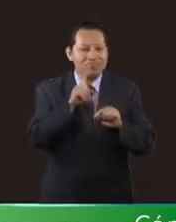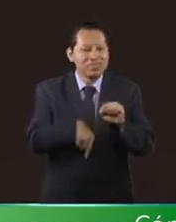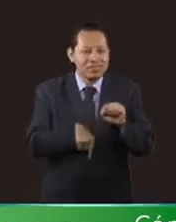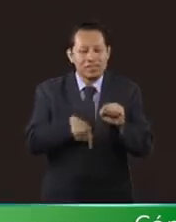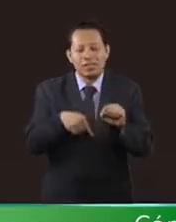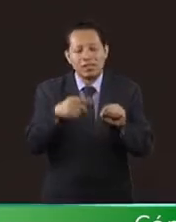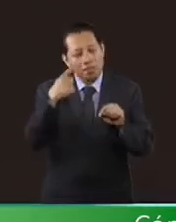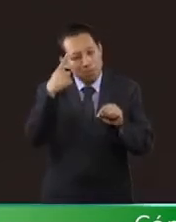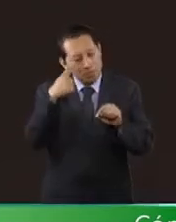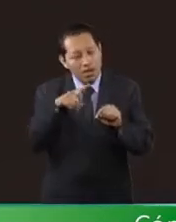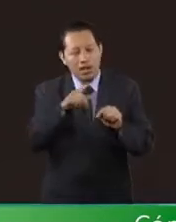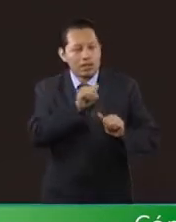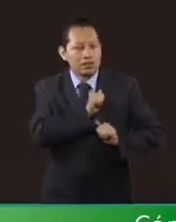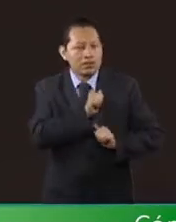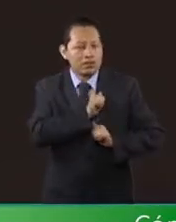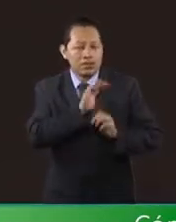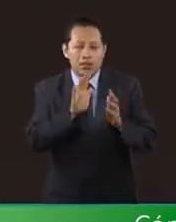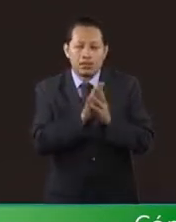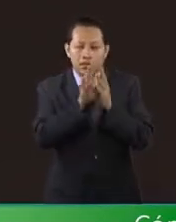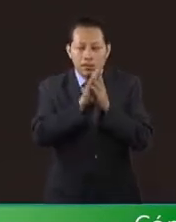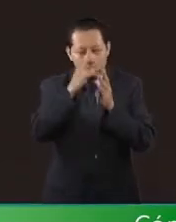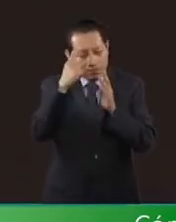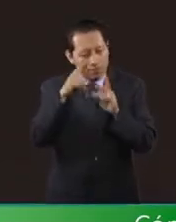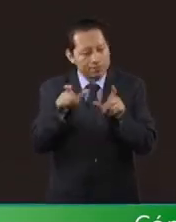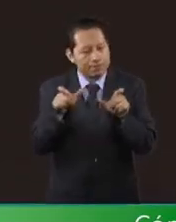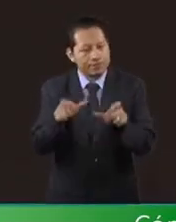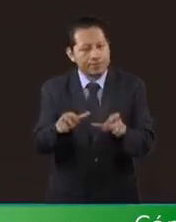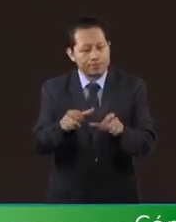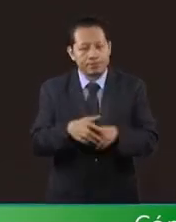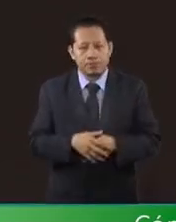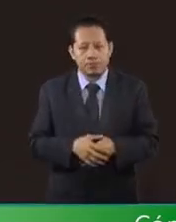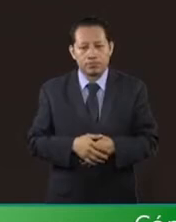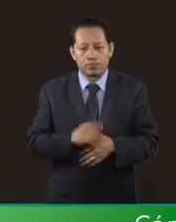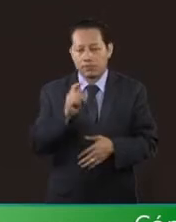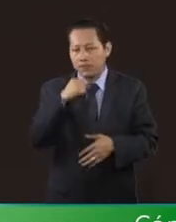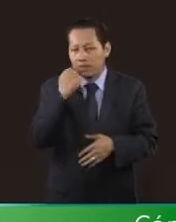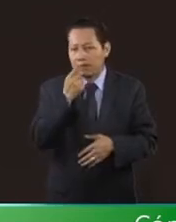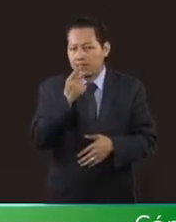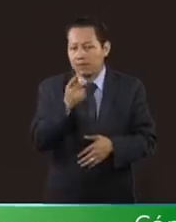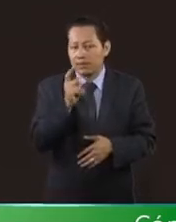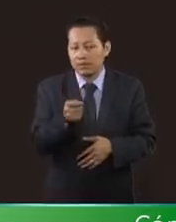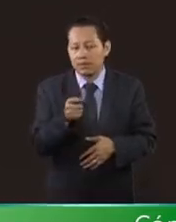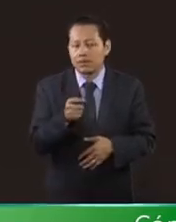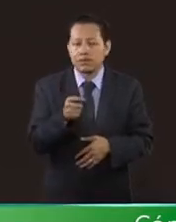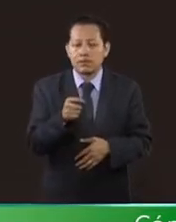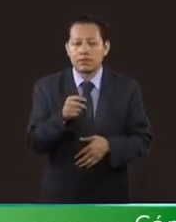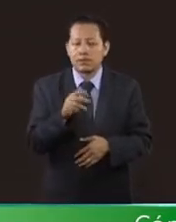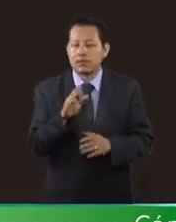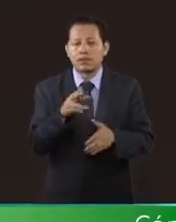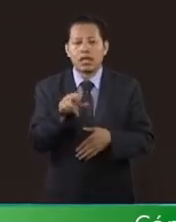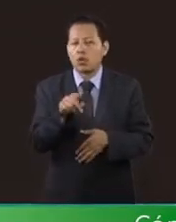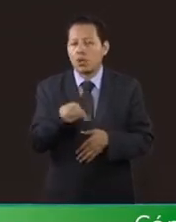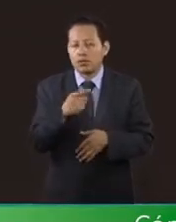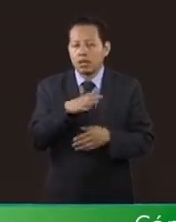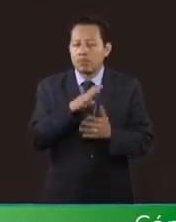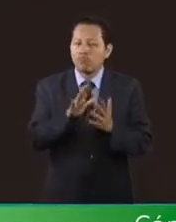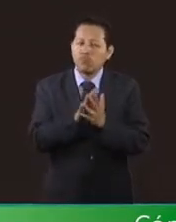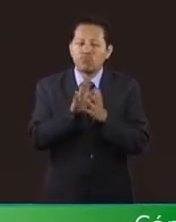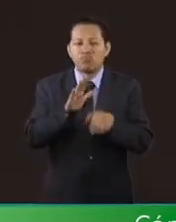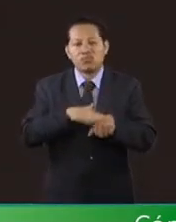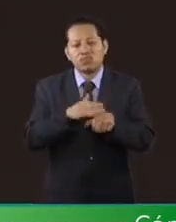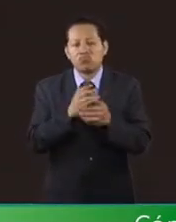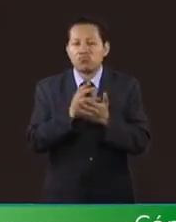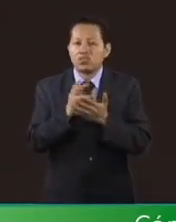la participación de las Fuerzas Armadas en seguridad pública. Es decir, ya no será una participación